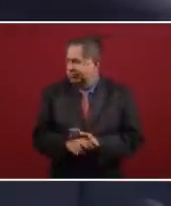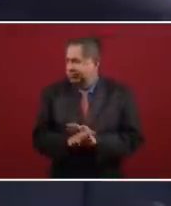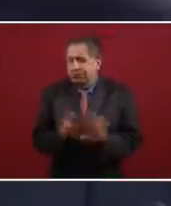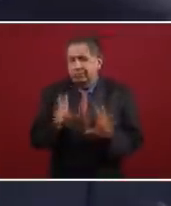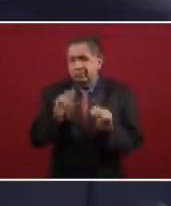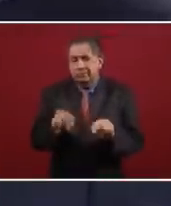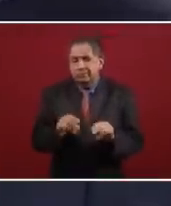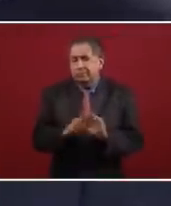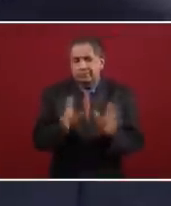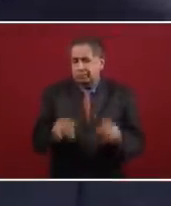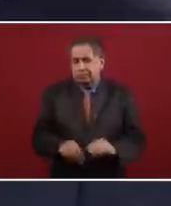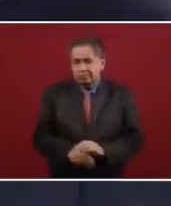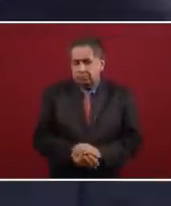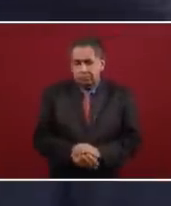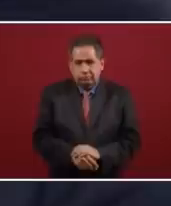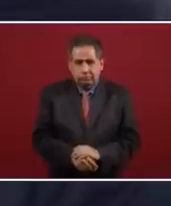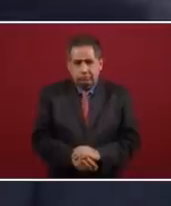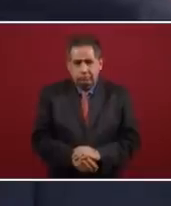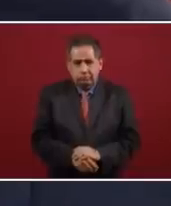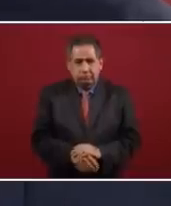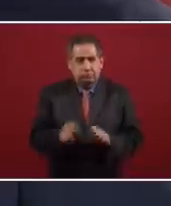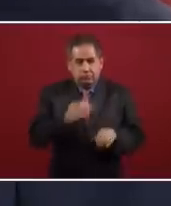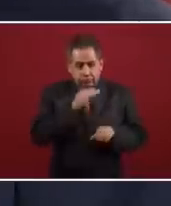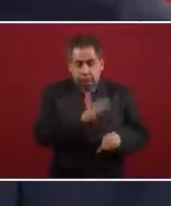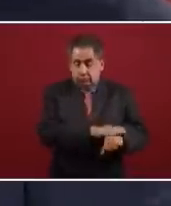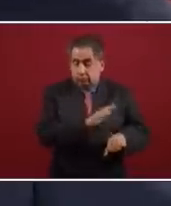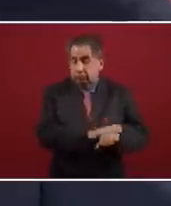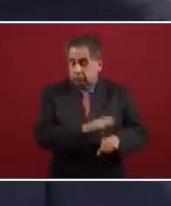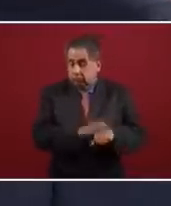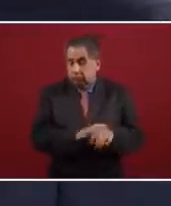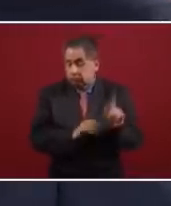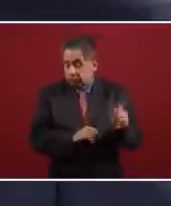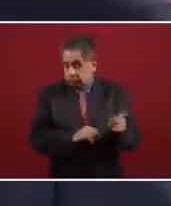poder ya hay que avisarles